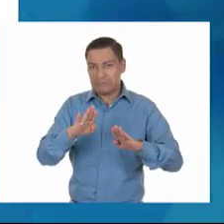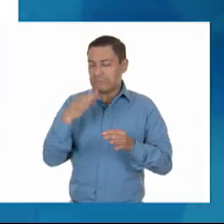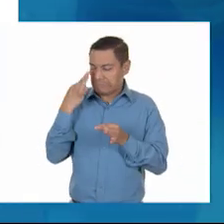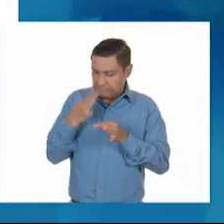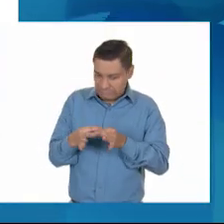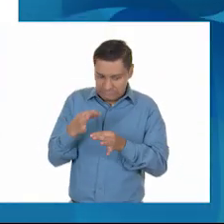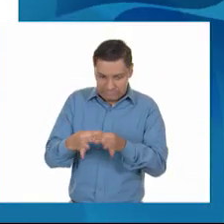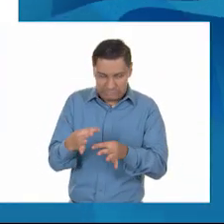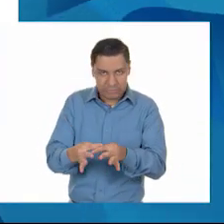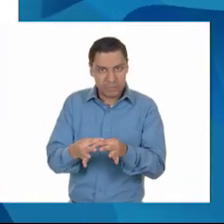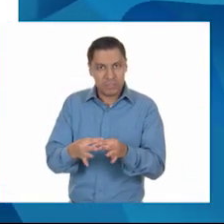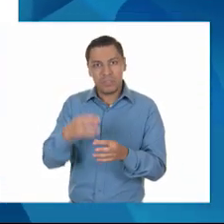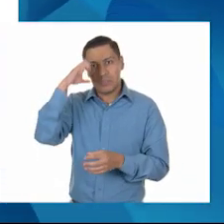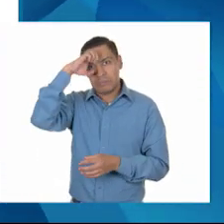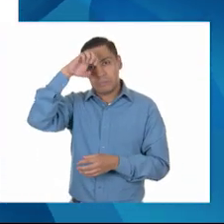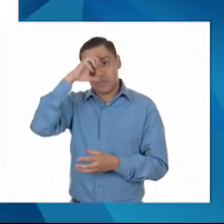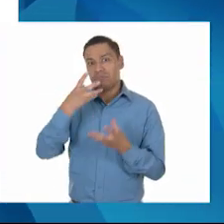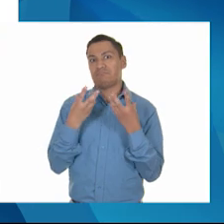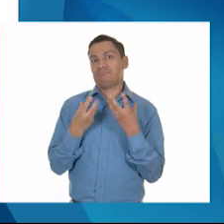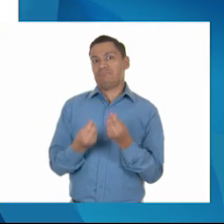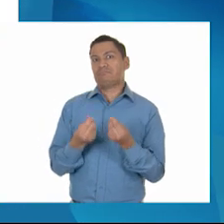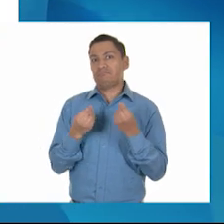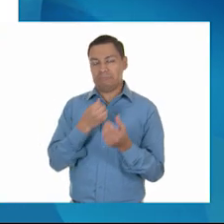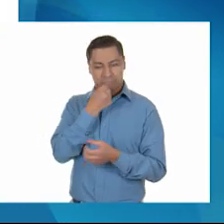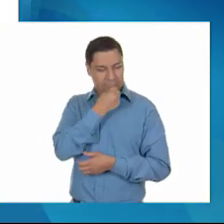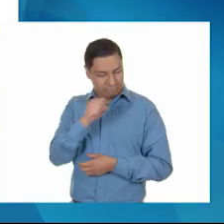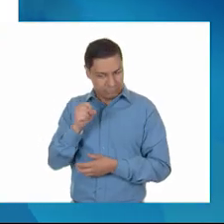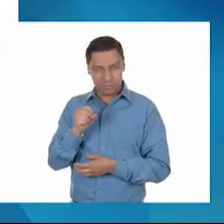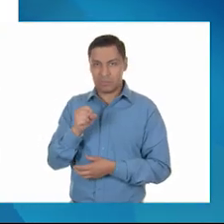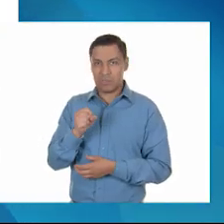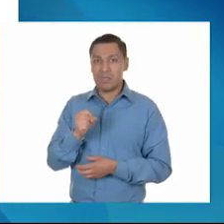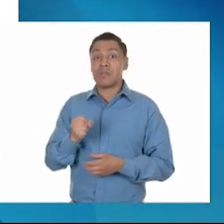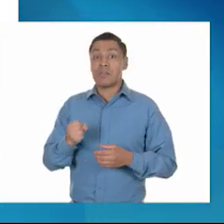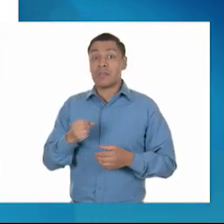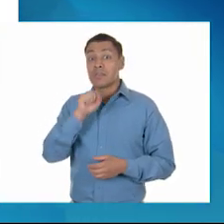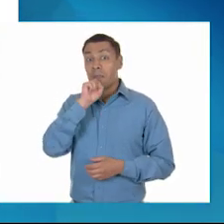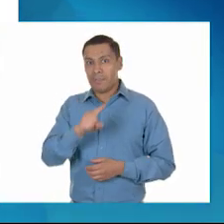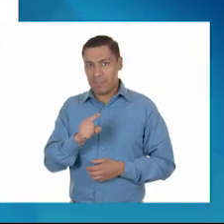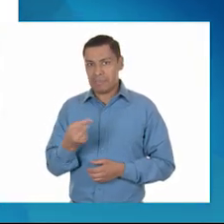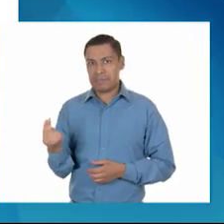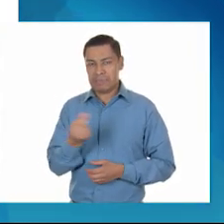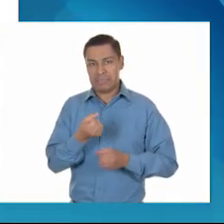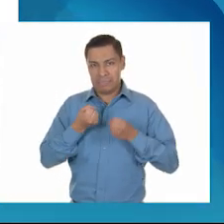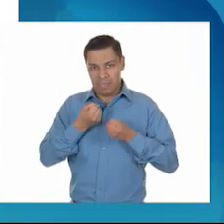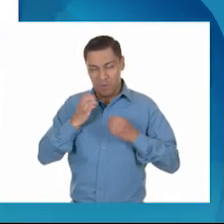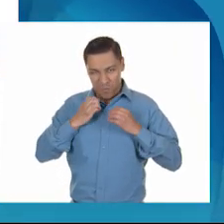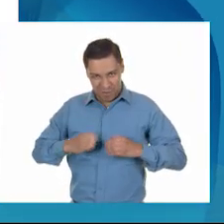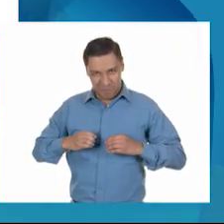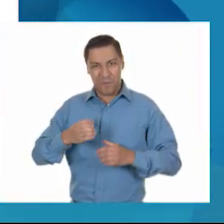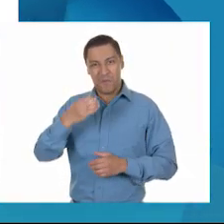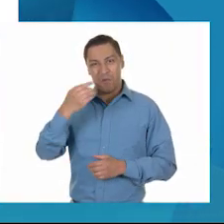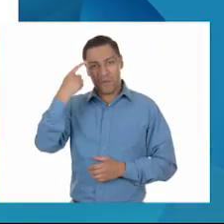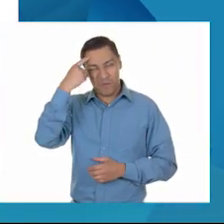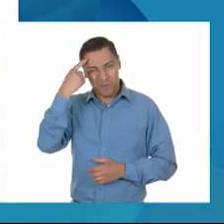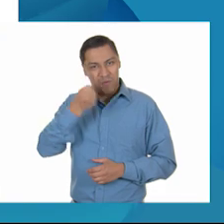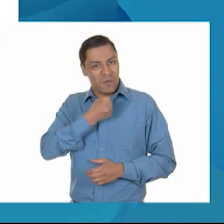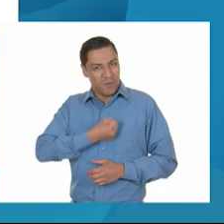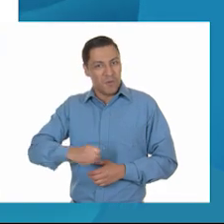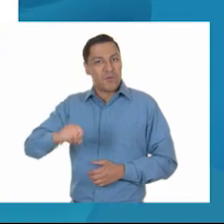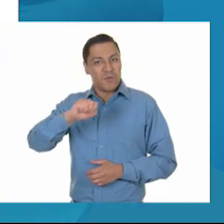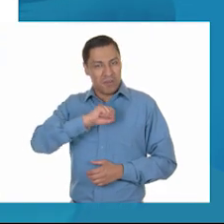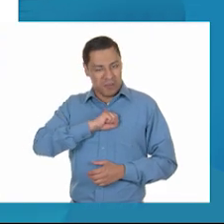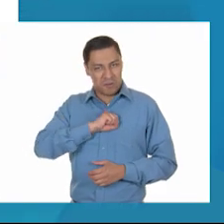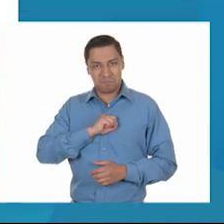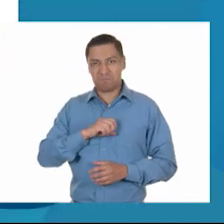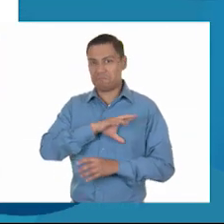experiencia. Que un astronauta debe estar muy, muy sano y agregó, mente sana en cuerpo